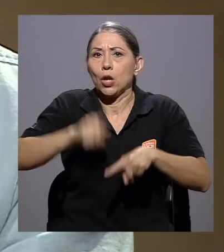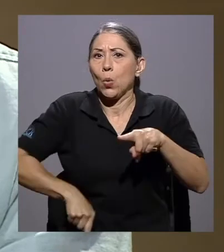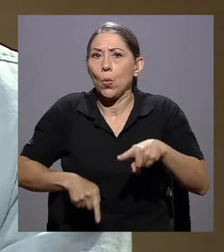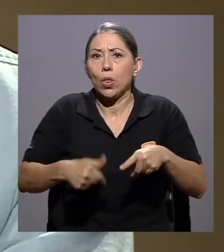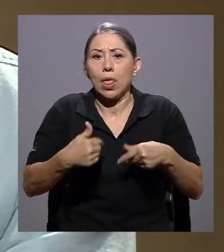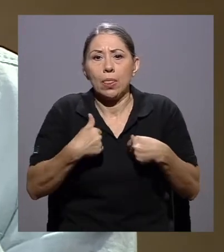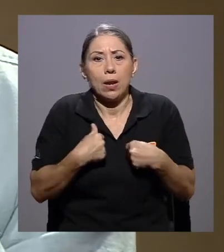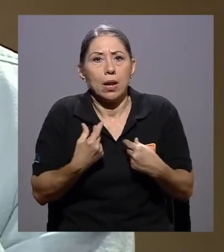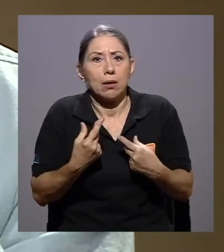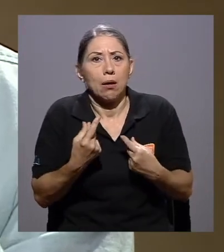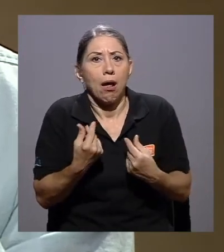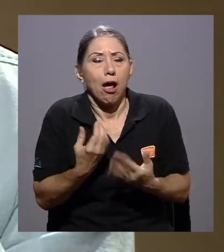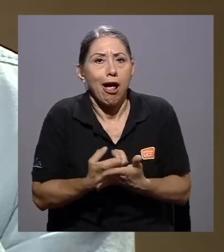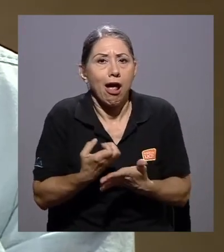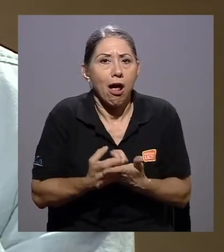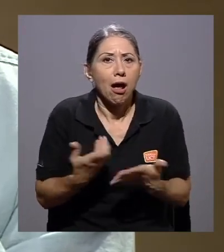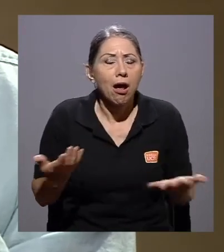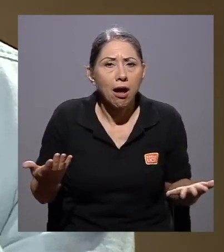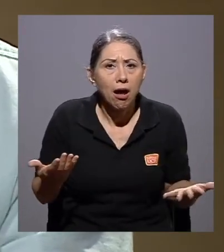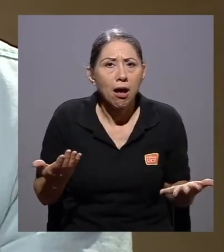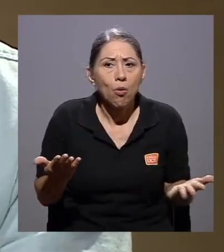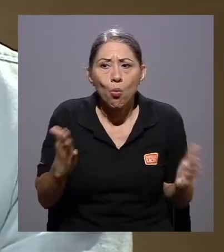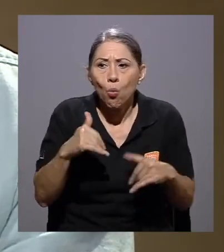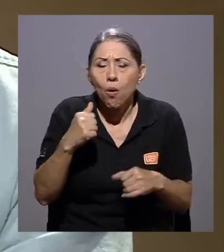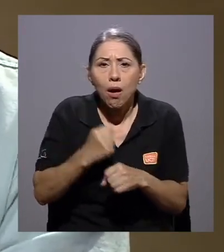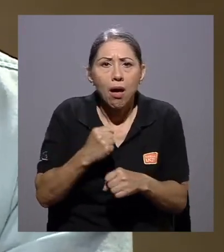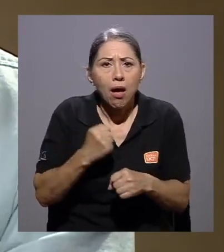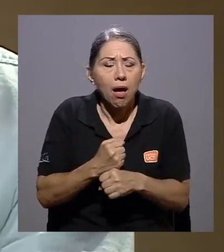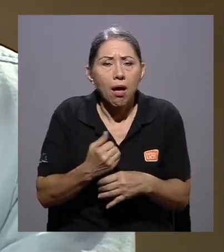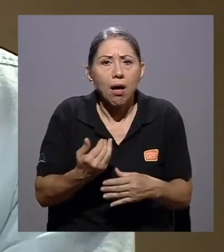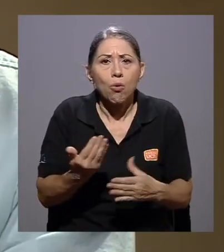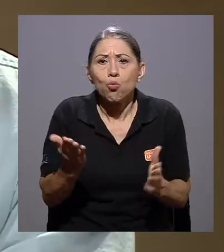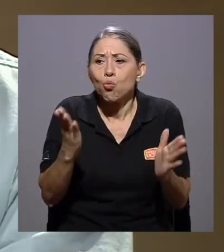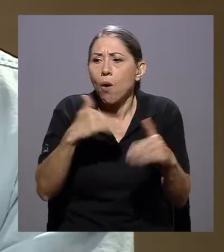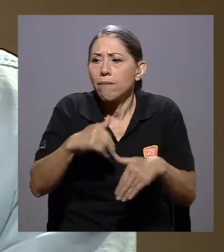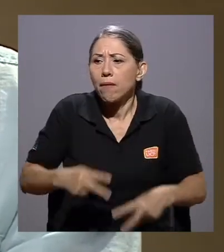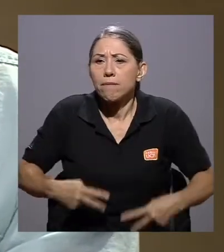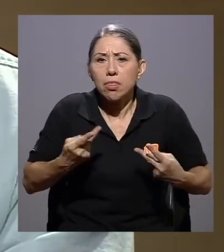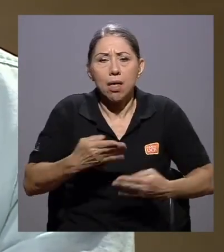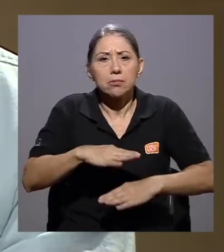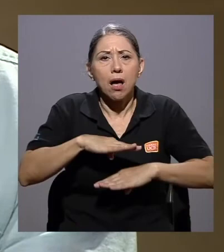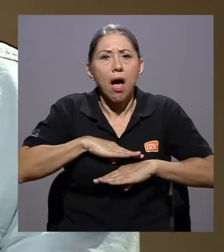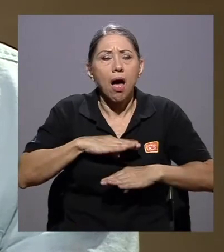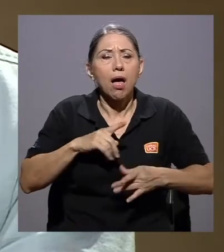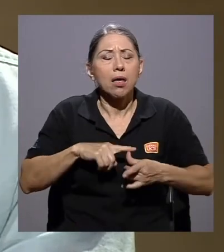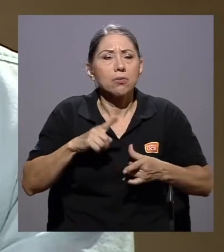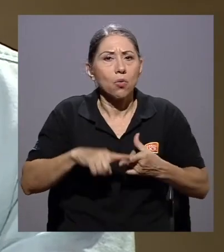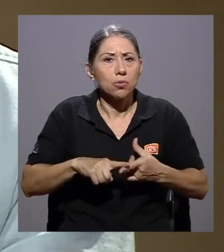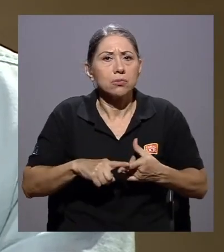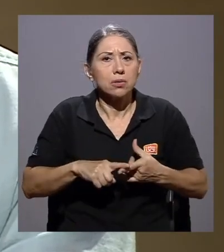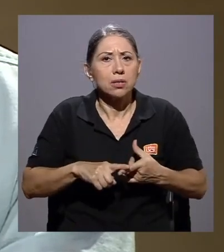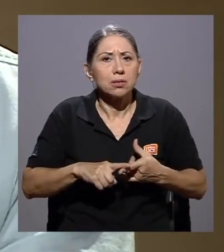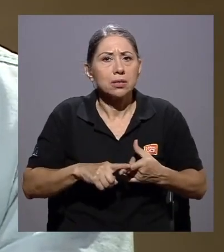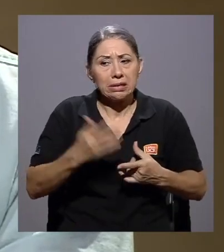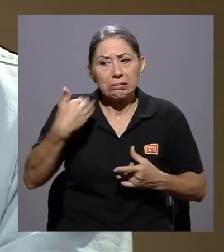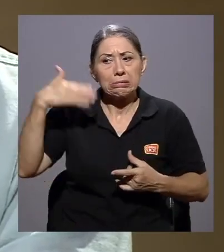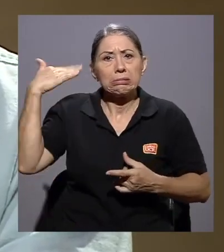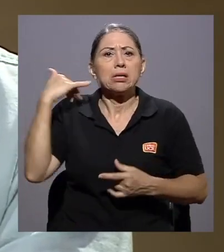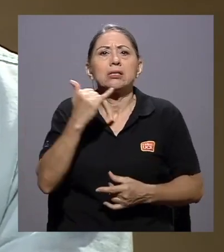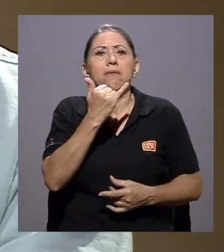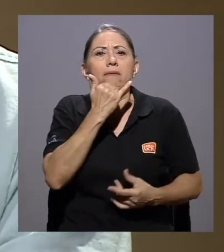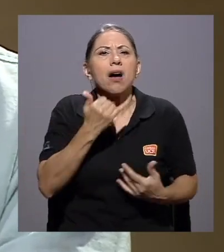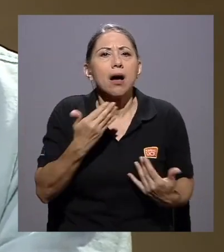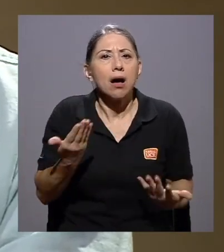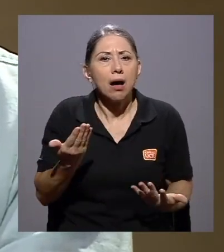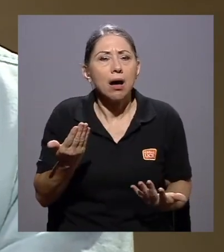obtener y a veces ni siquiera soñar con vidas satisfactorias, entonces lo que estaba fallando era